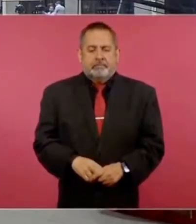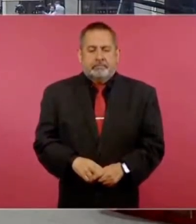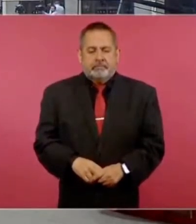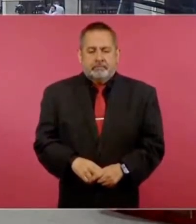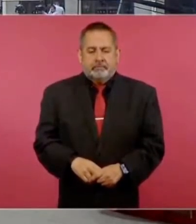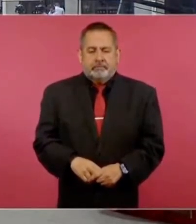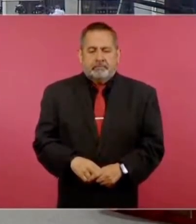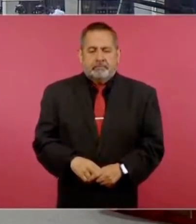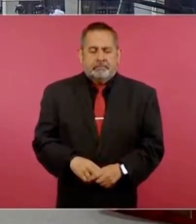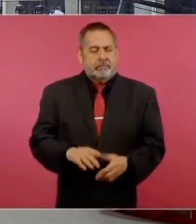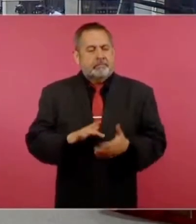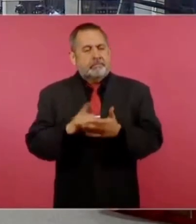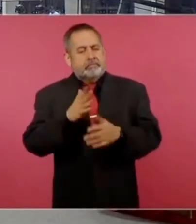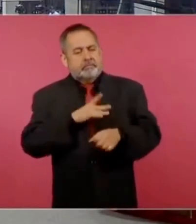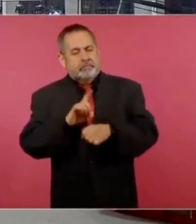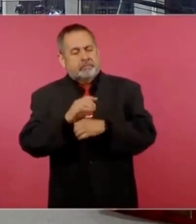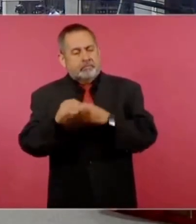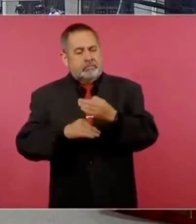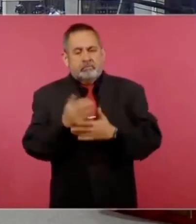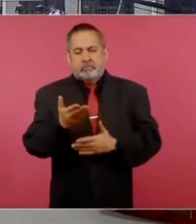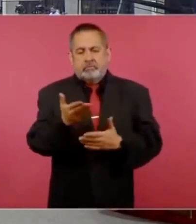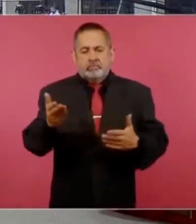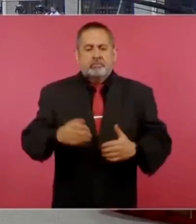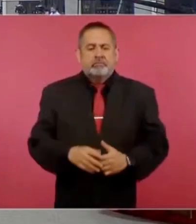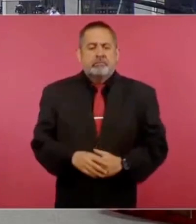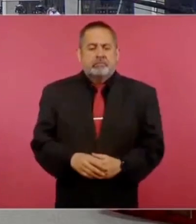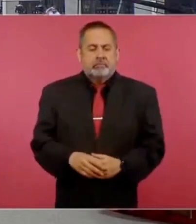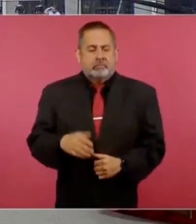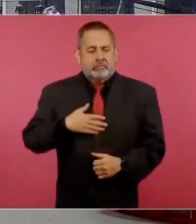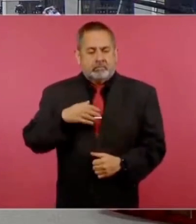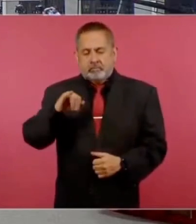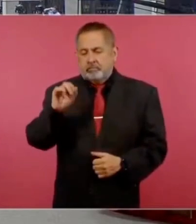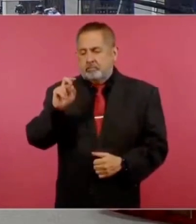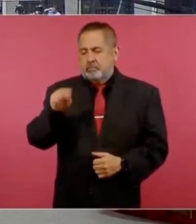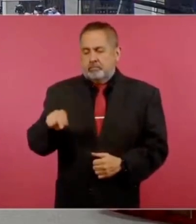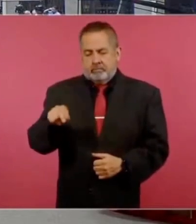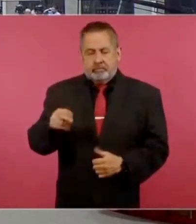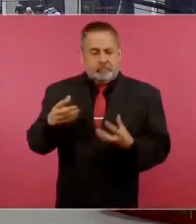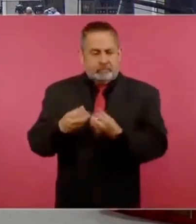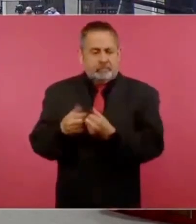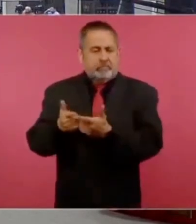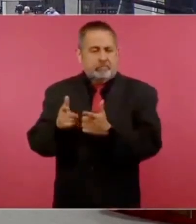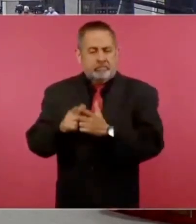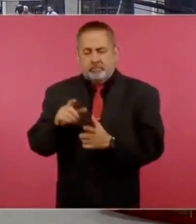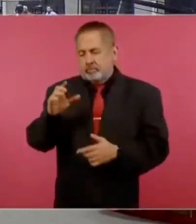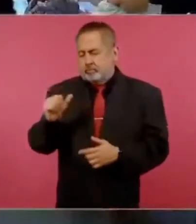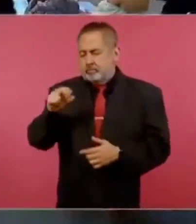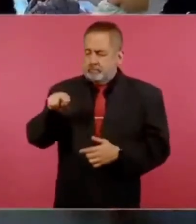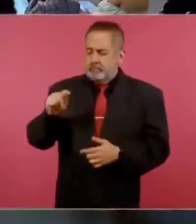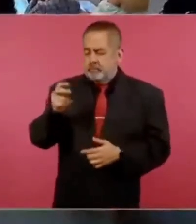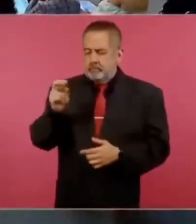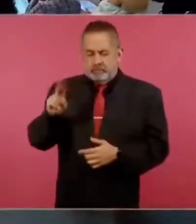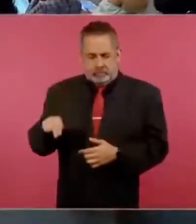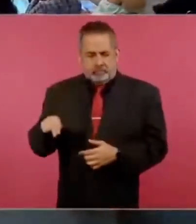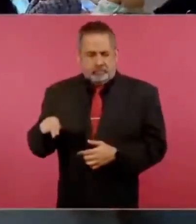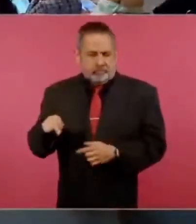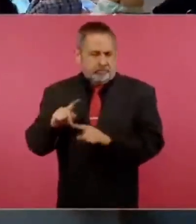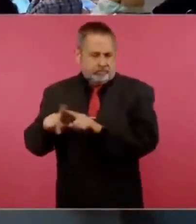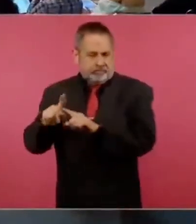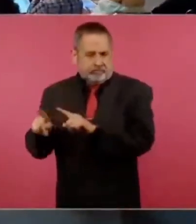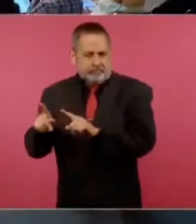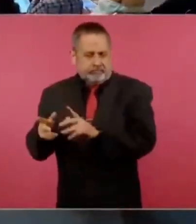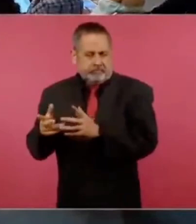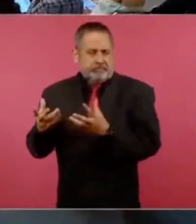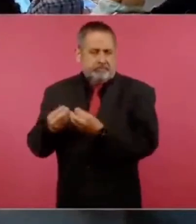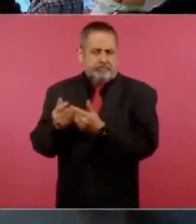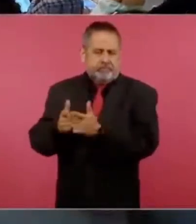Gracias. Muy buenos días a todos, a todas. Juan Hernández de Diario Basta, de Grupo Cantón, Tabasco Hoy, Campeche Hoy y Quintana Roo Hoy, de